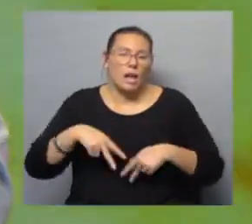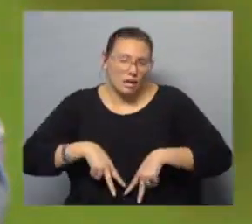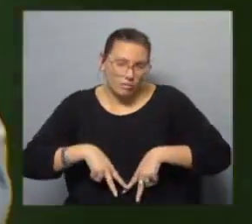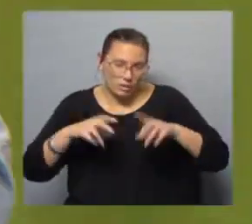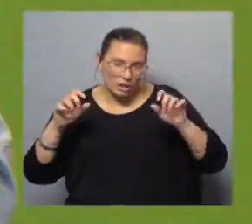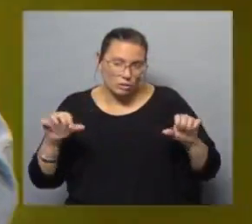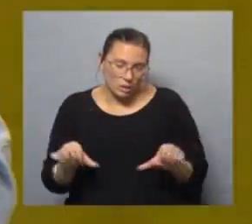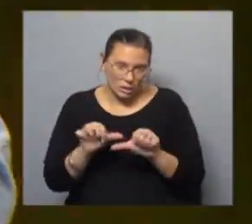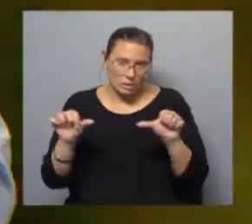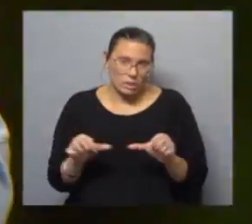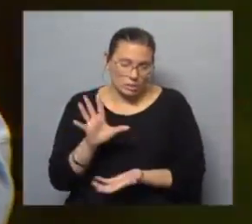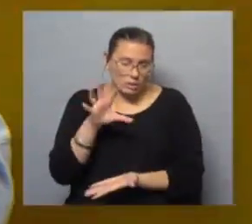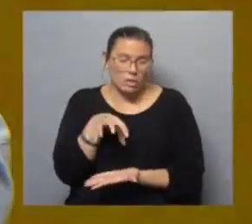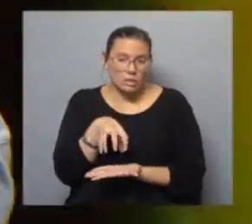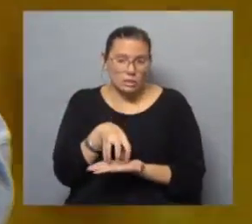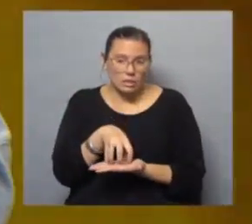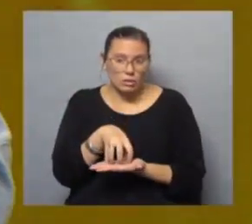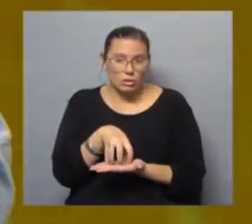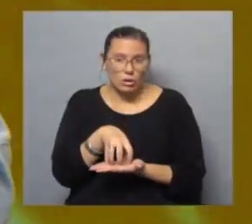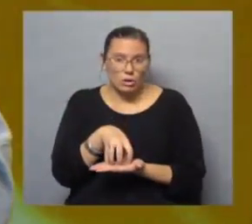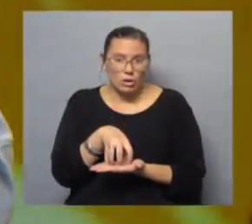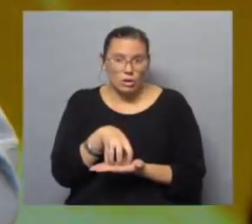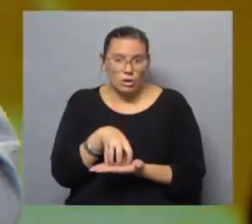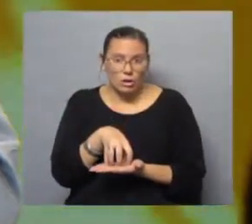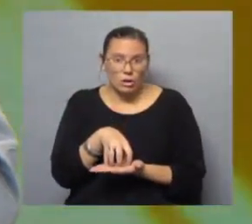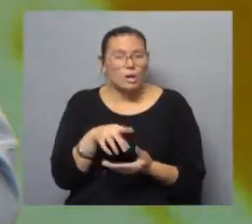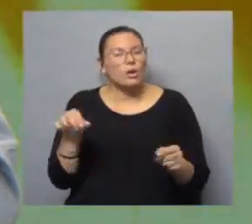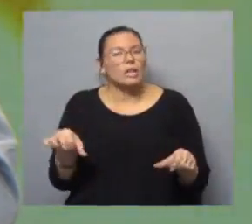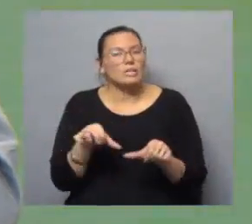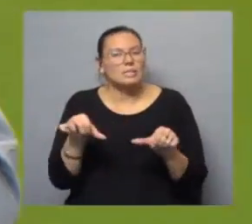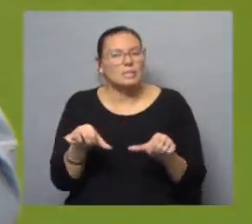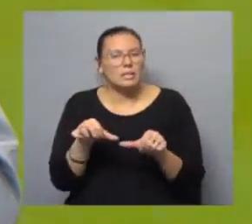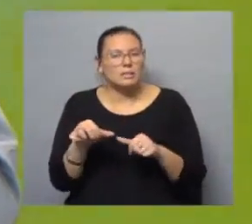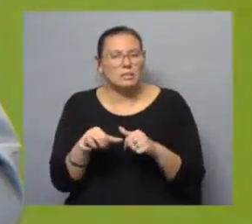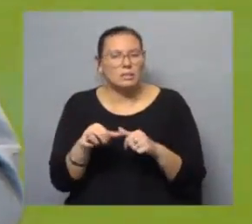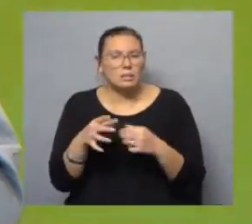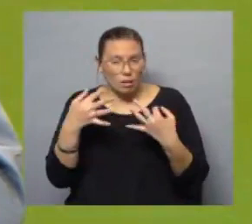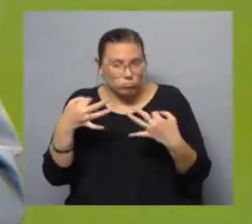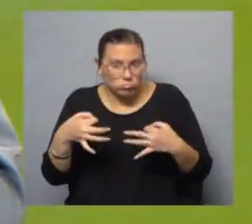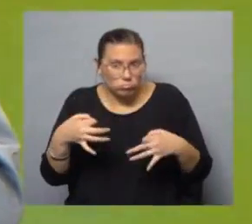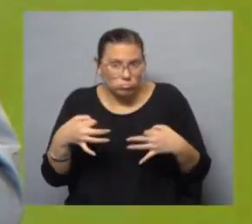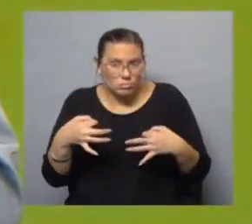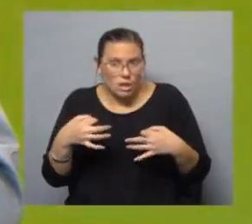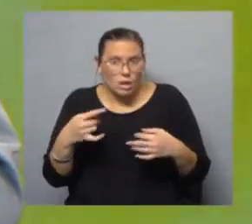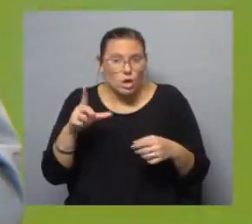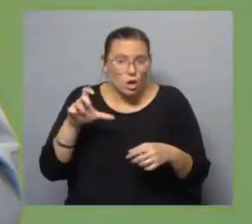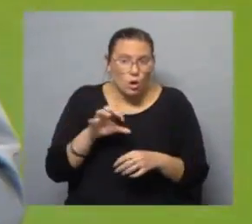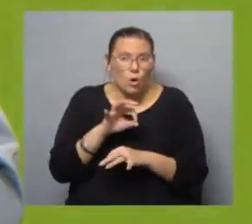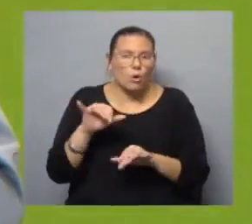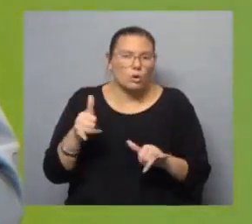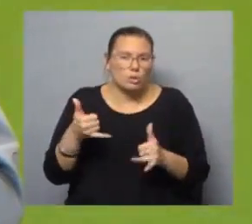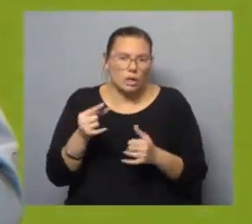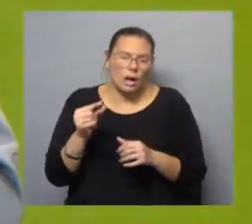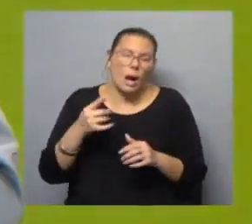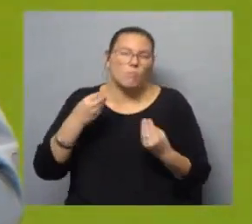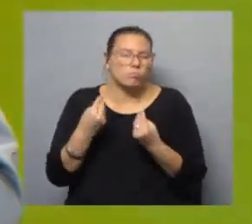que llevan adelante en el centro, que lo que se hace todavía está dentro de los parámetros lógicos o ya se nos ha ido la